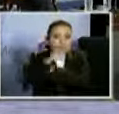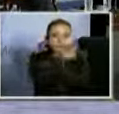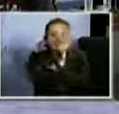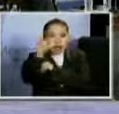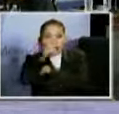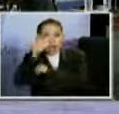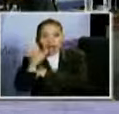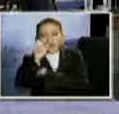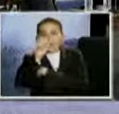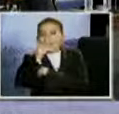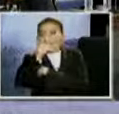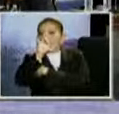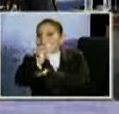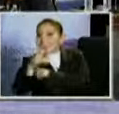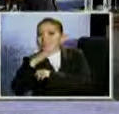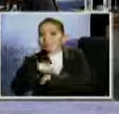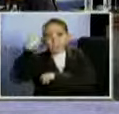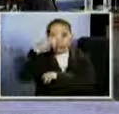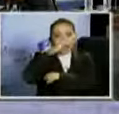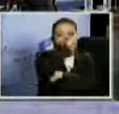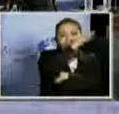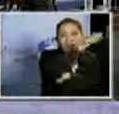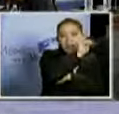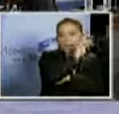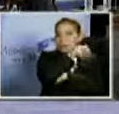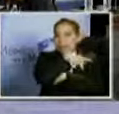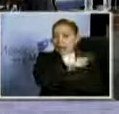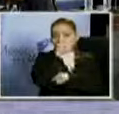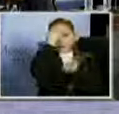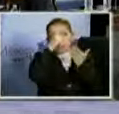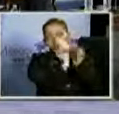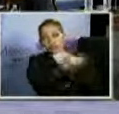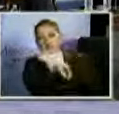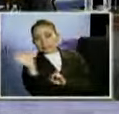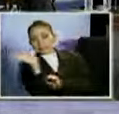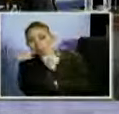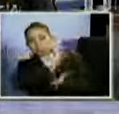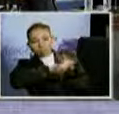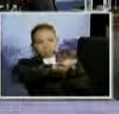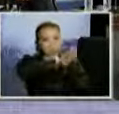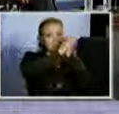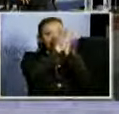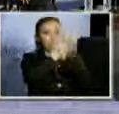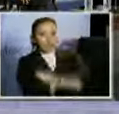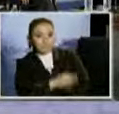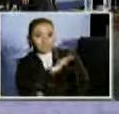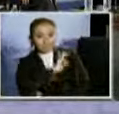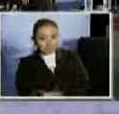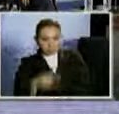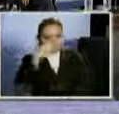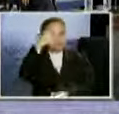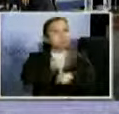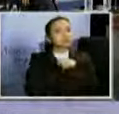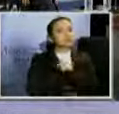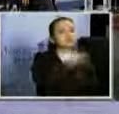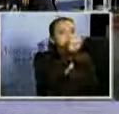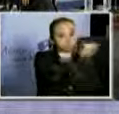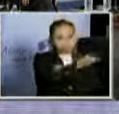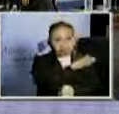a Siria y que han viajado a Irak y que se considera puedan convertirse en potenciales